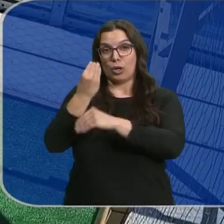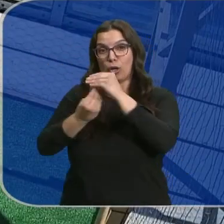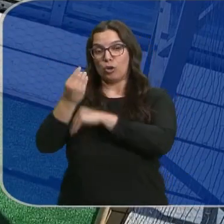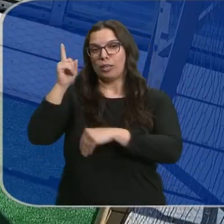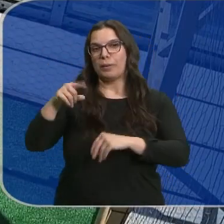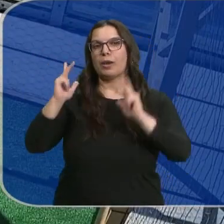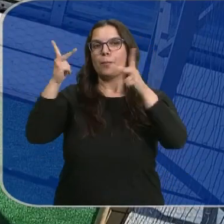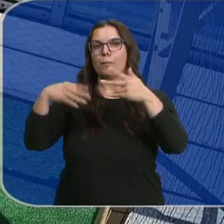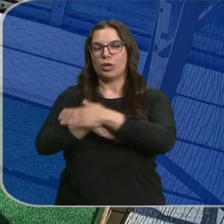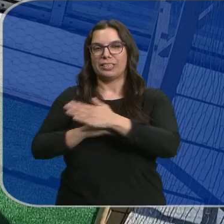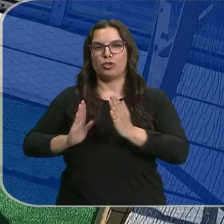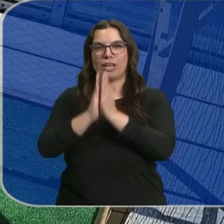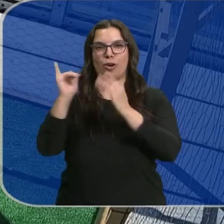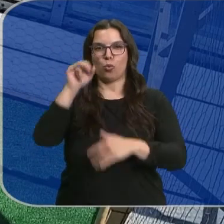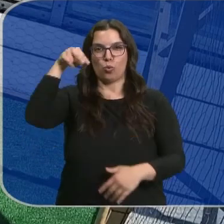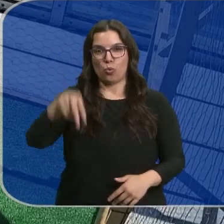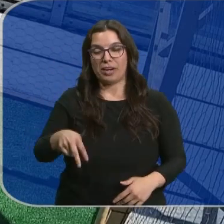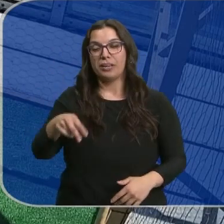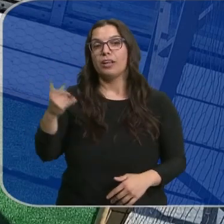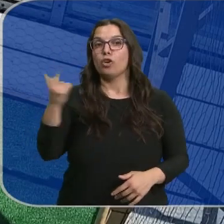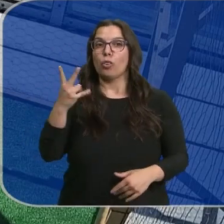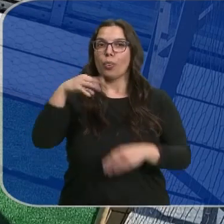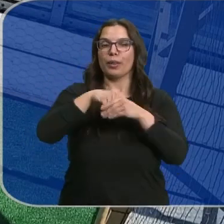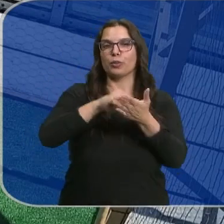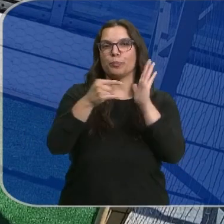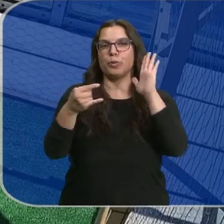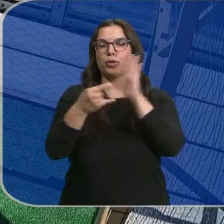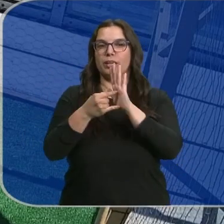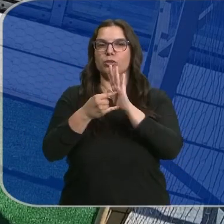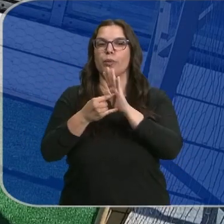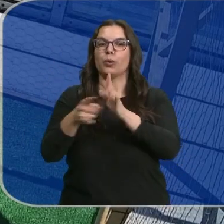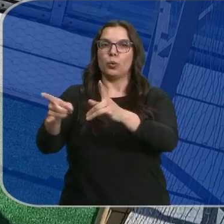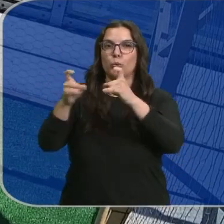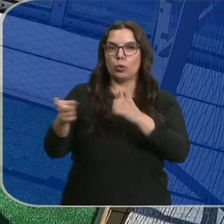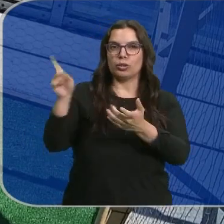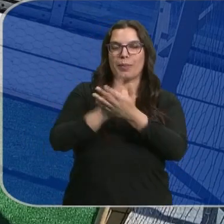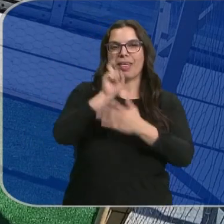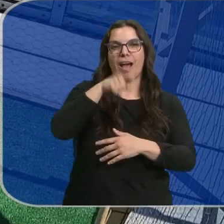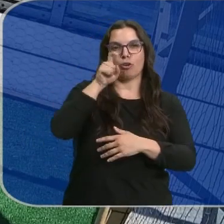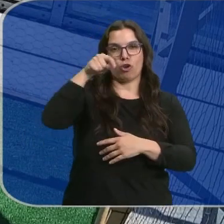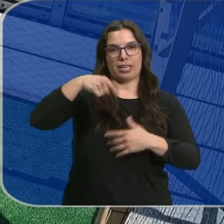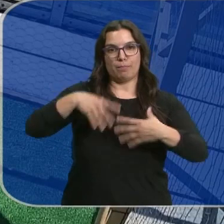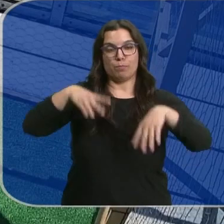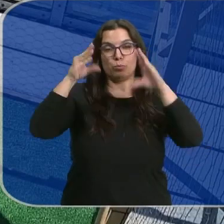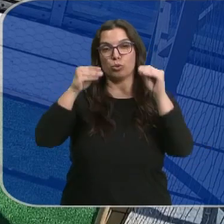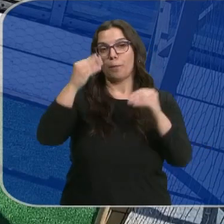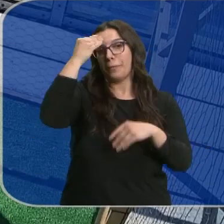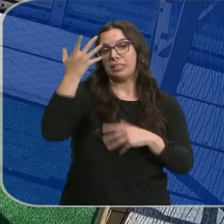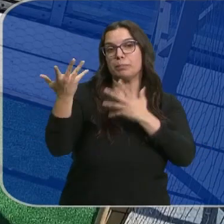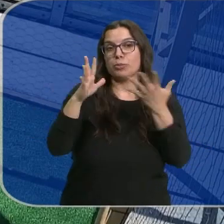crías en el monasterio de San Juan. Forman parte del proyecto de reintroducción del halcón peregrino en Burgos. Y es que se estima